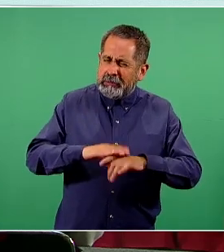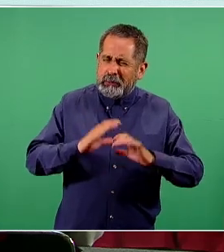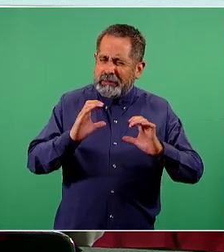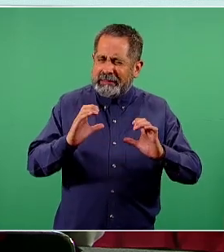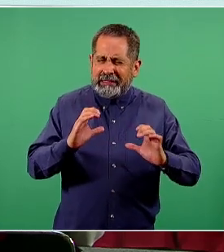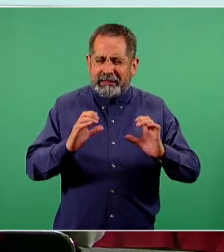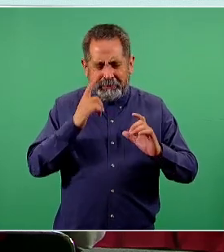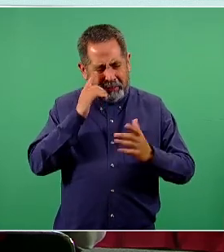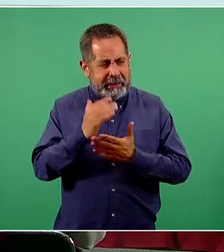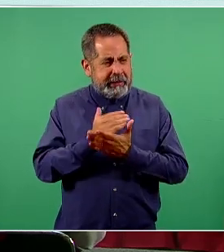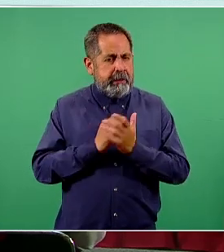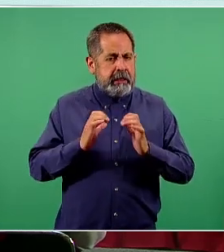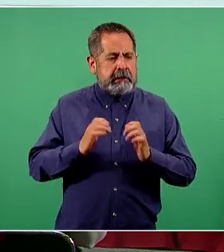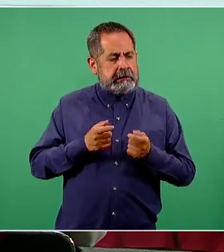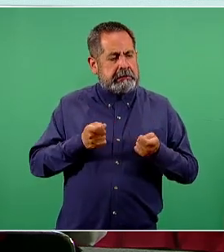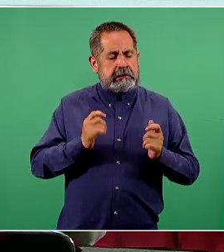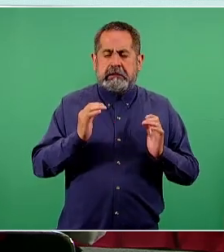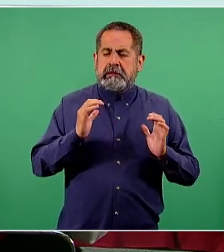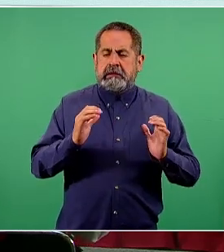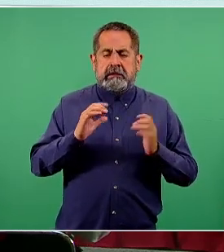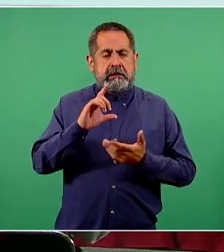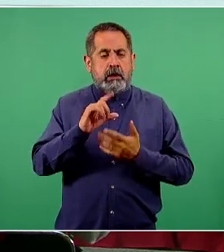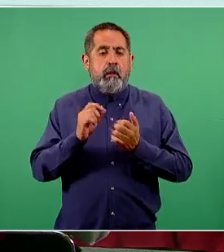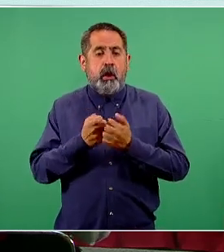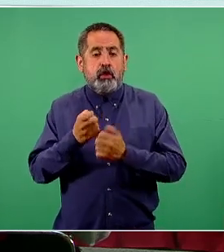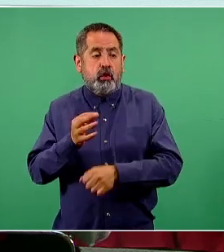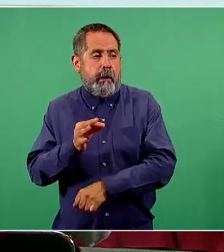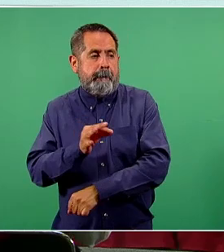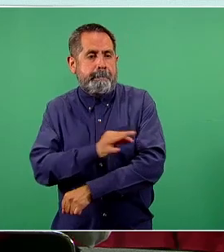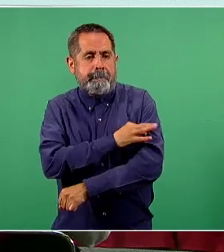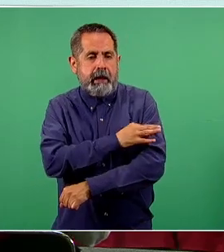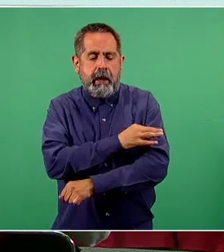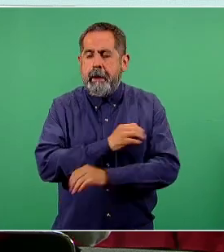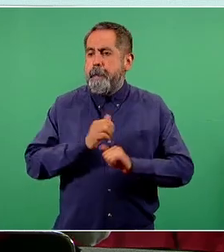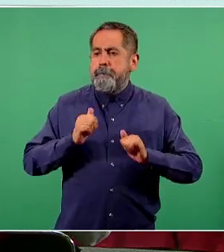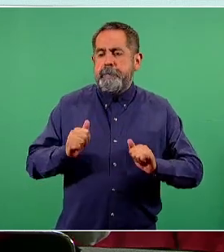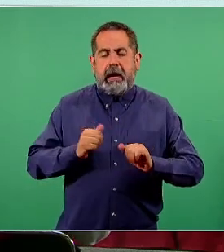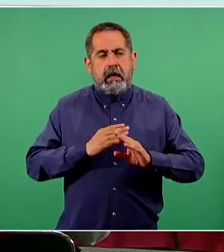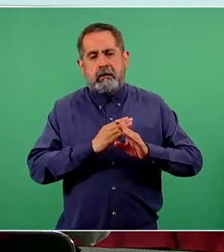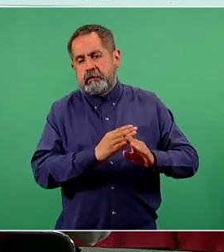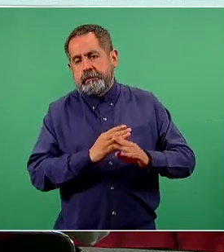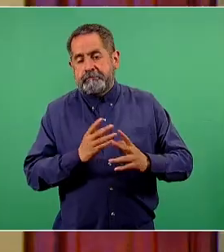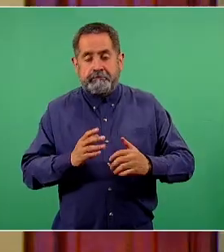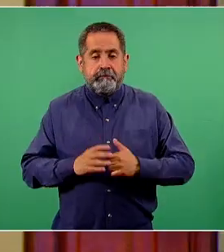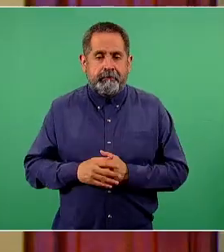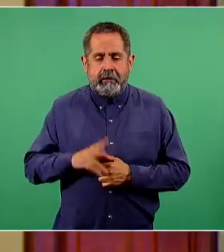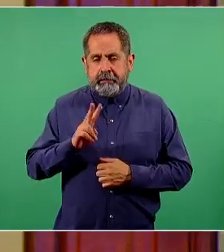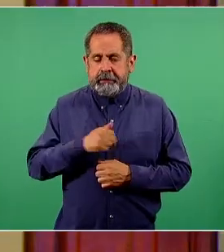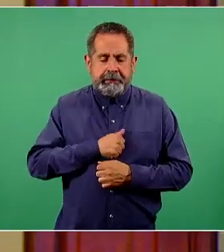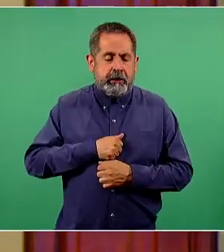evitar y ahora controlar con la vacuna. Por un lado, tenemos lamentablemente